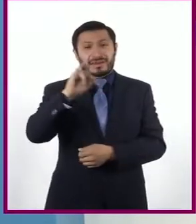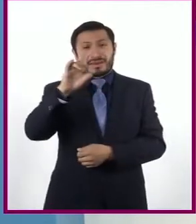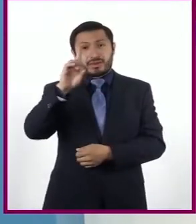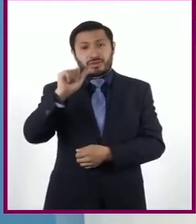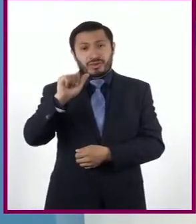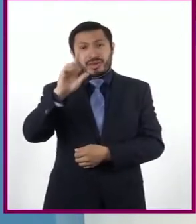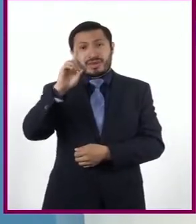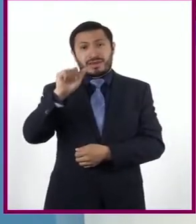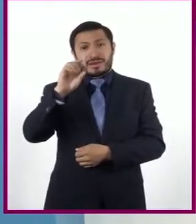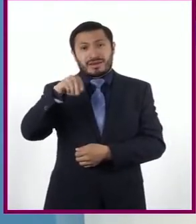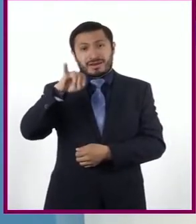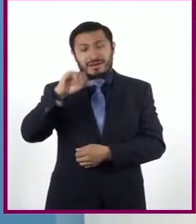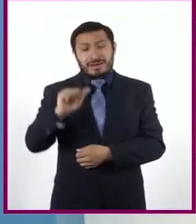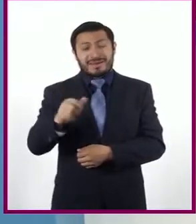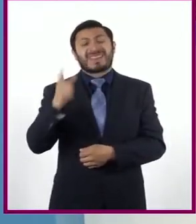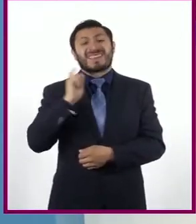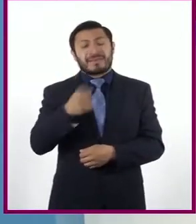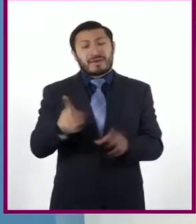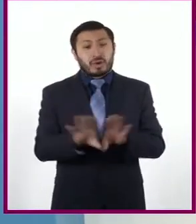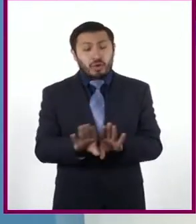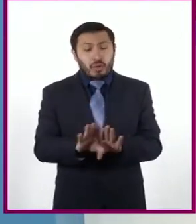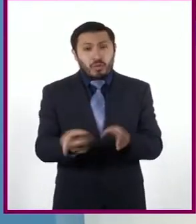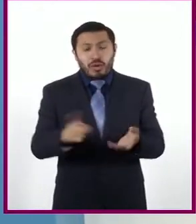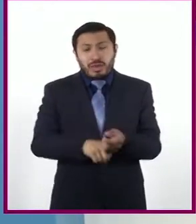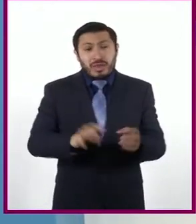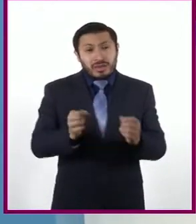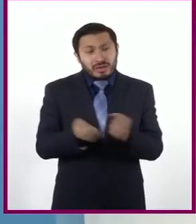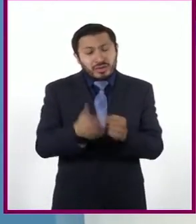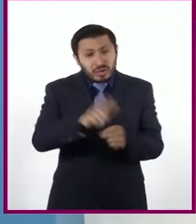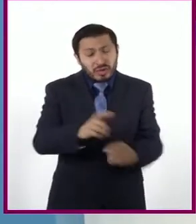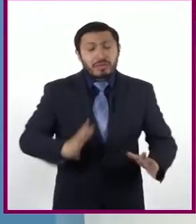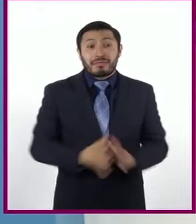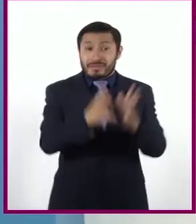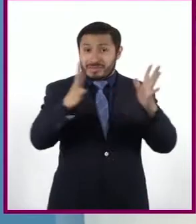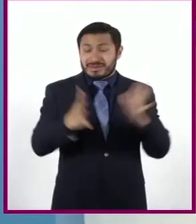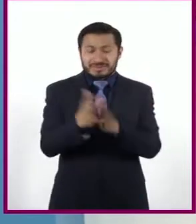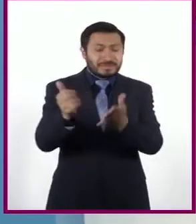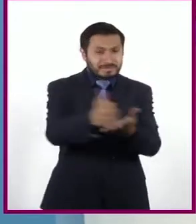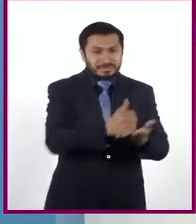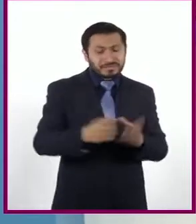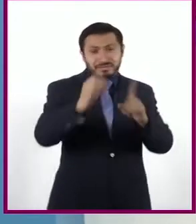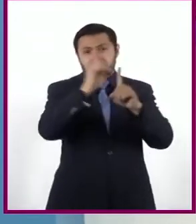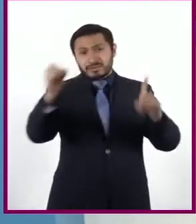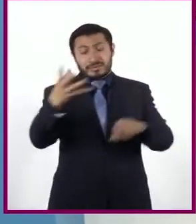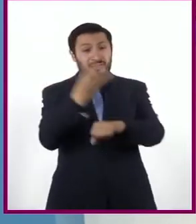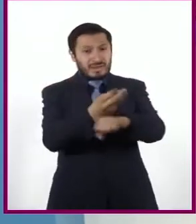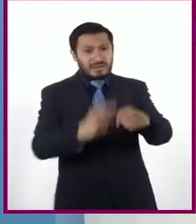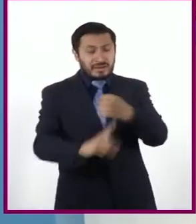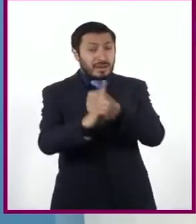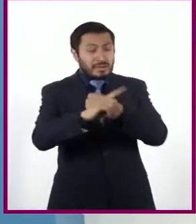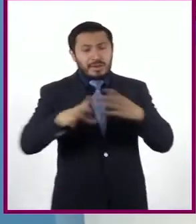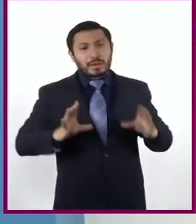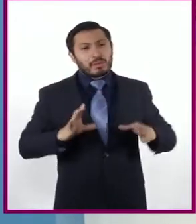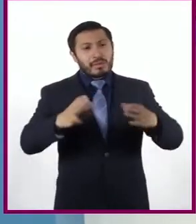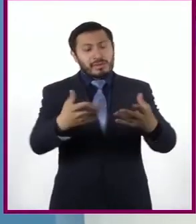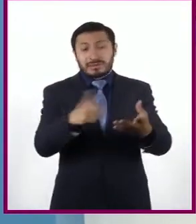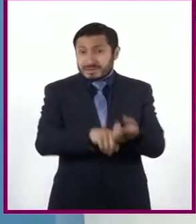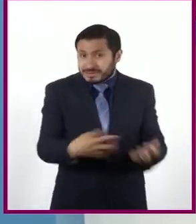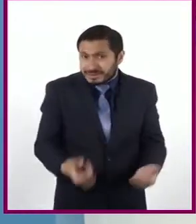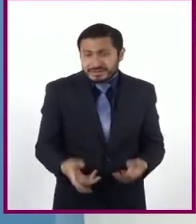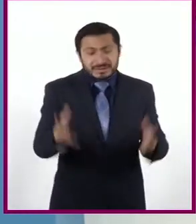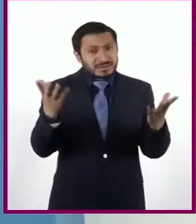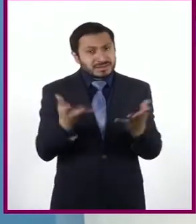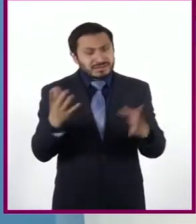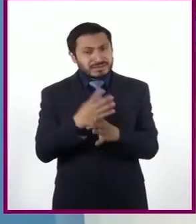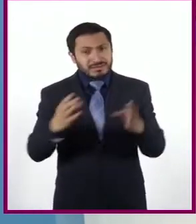participar o trabajar de manera organizada con otras personas para resolver problemas de la comunidad y realizar acciones que nos